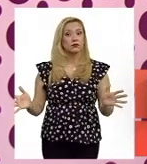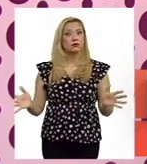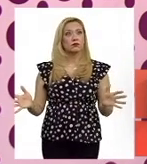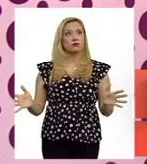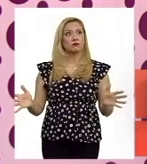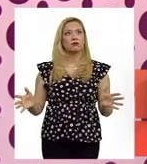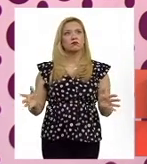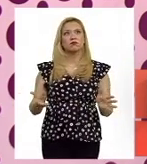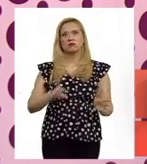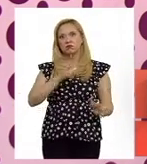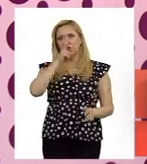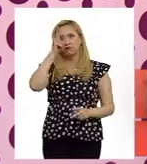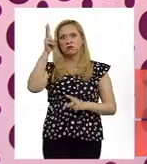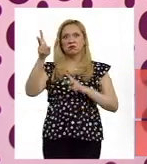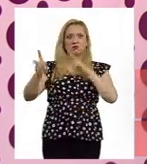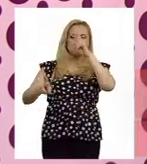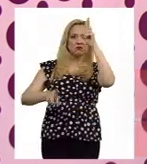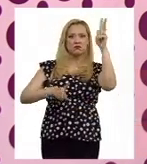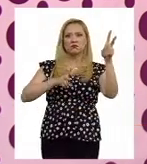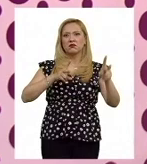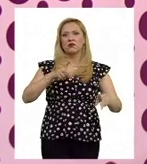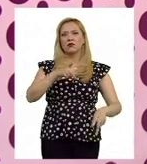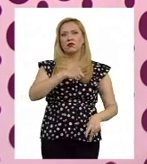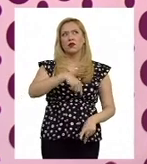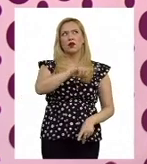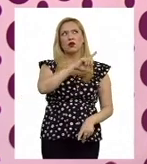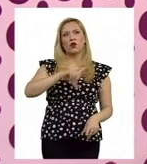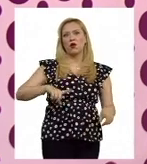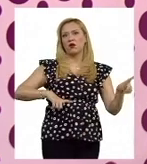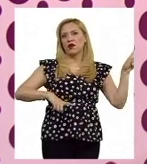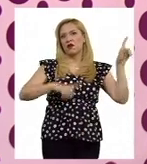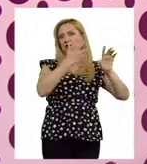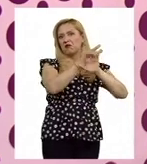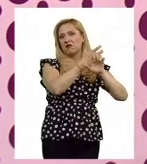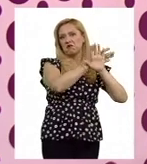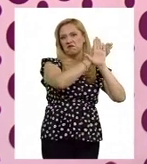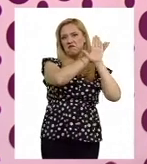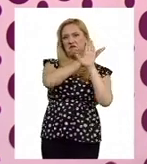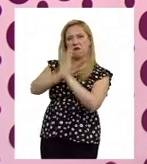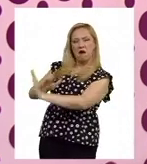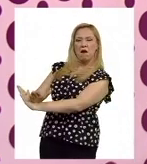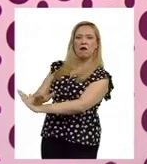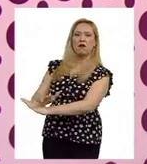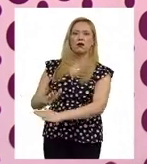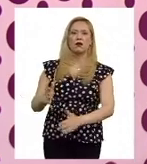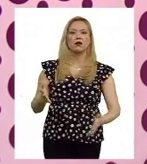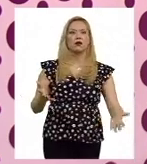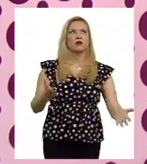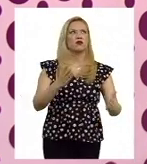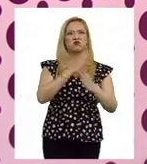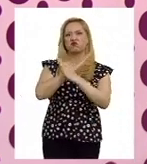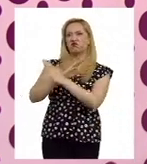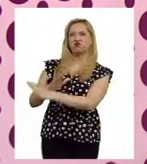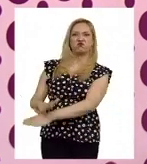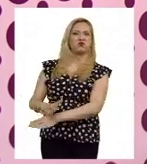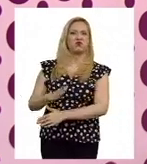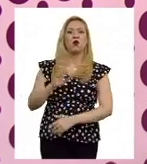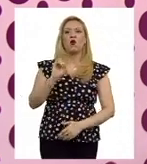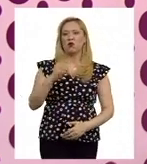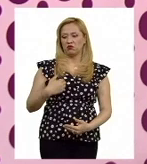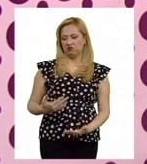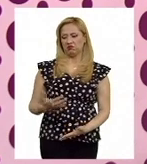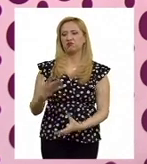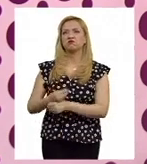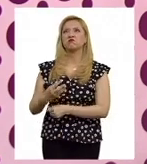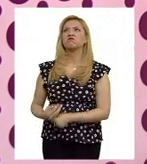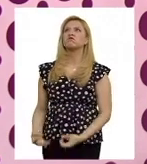estas amenazas también del gobierno de los Estados Unidos para incrementar los niveles de seguridad nacional desde